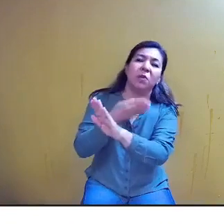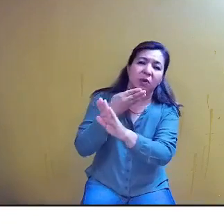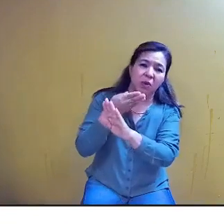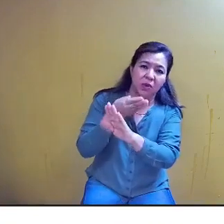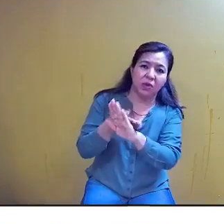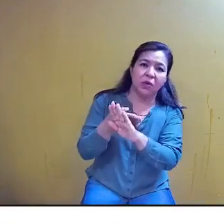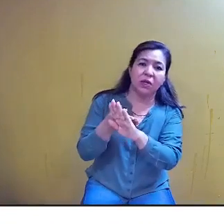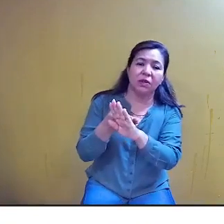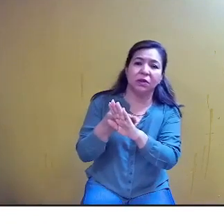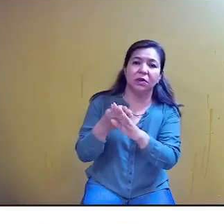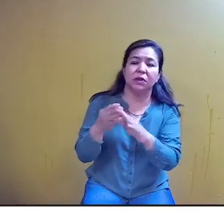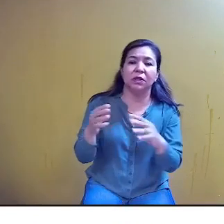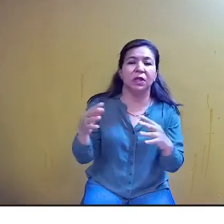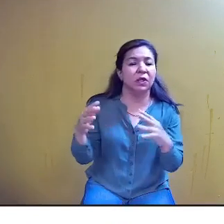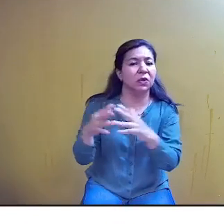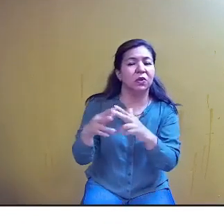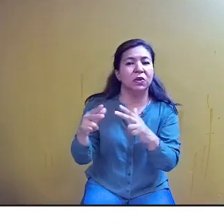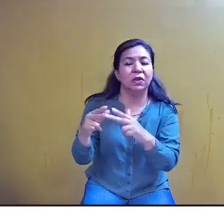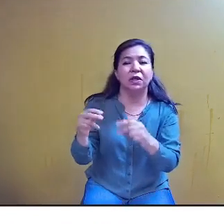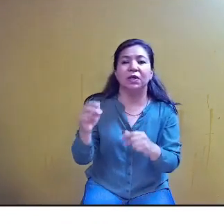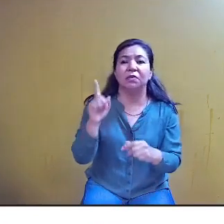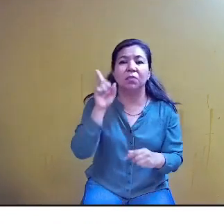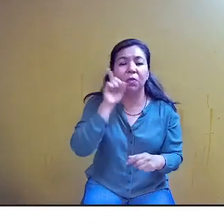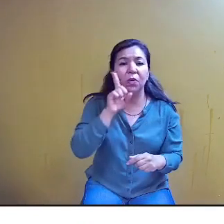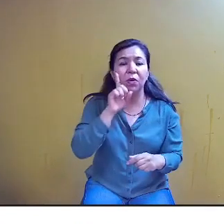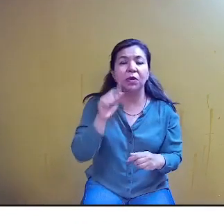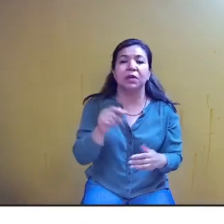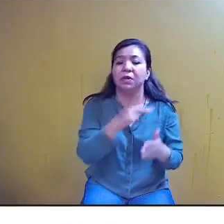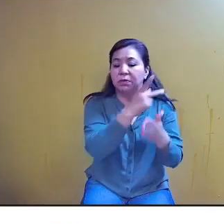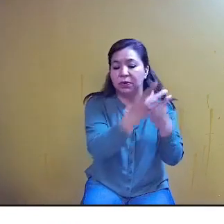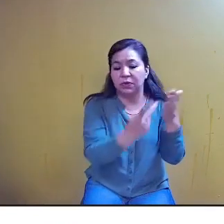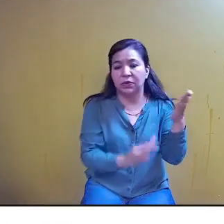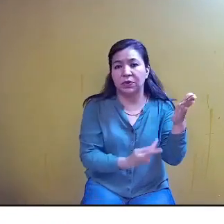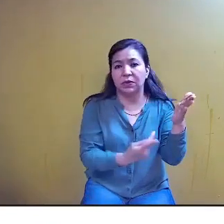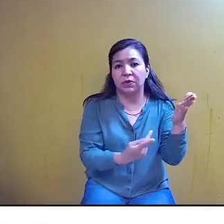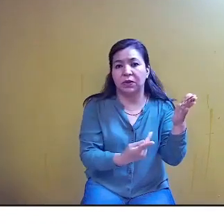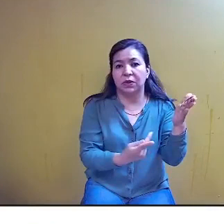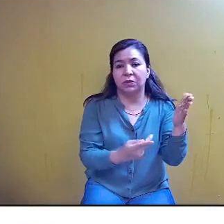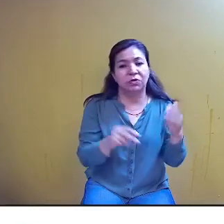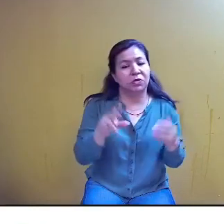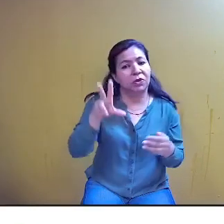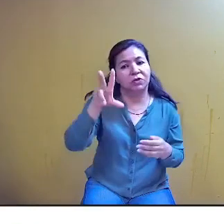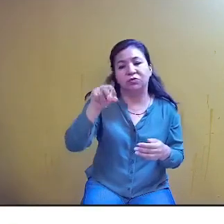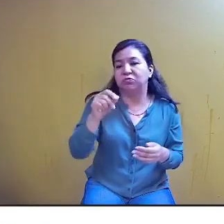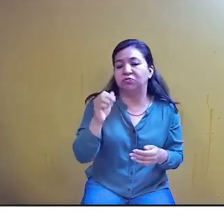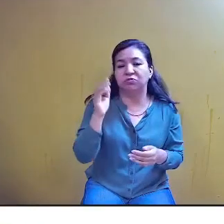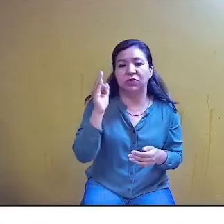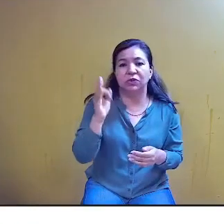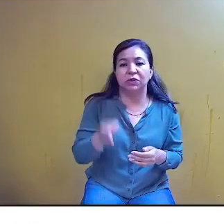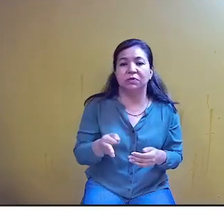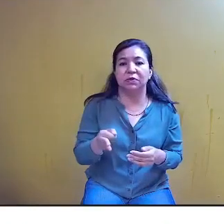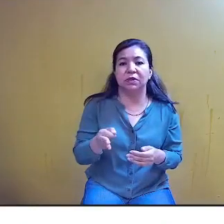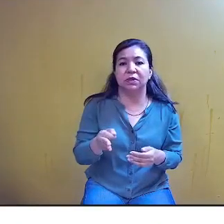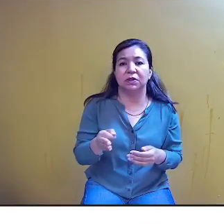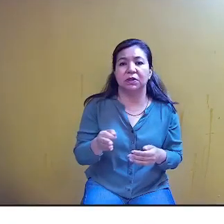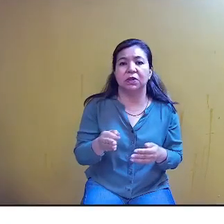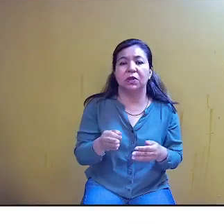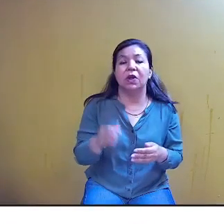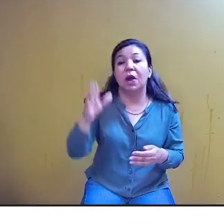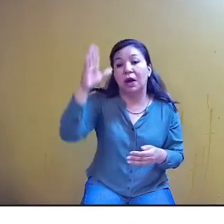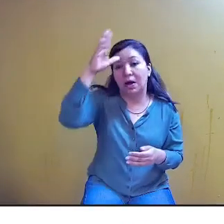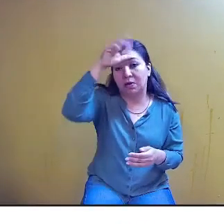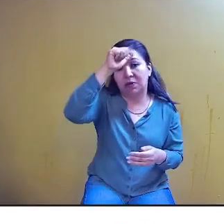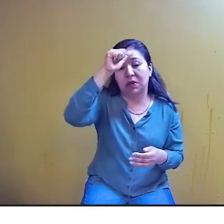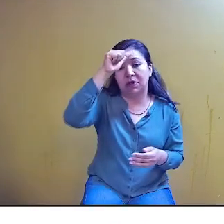las mujeres en razón de género. El proyecto de la cuenta declara incumplidas las sentencias de fecha 24 de enero, 8 de abril